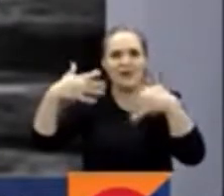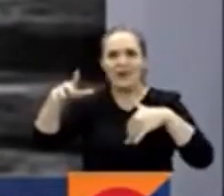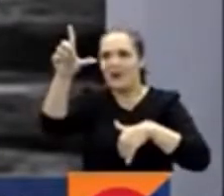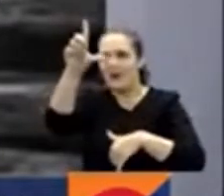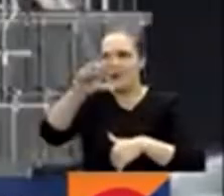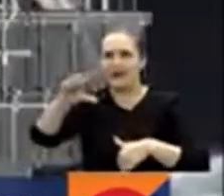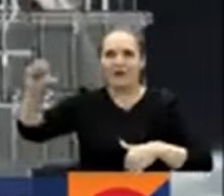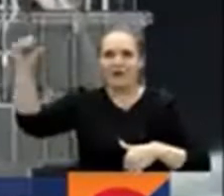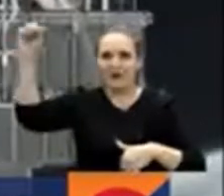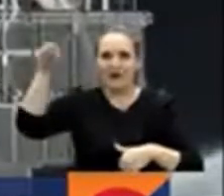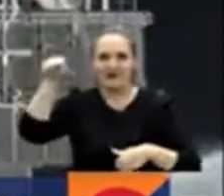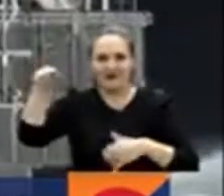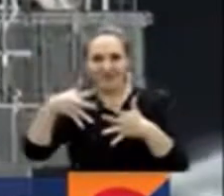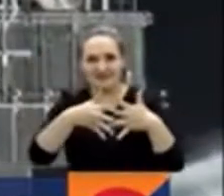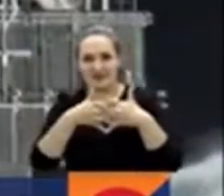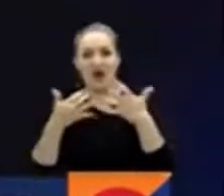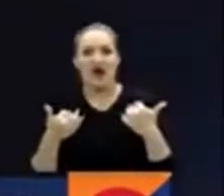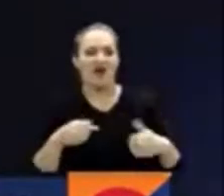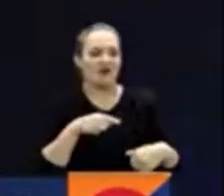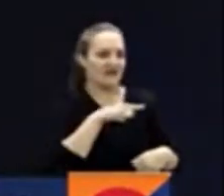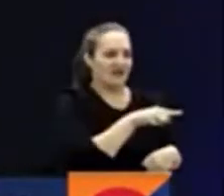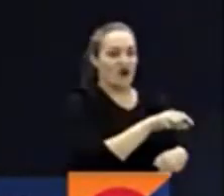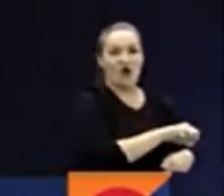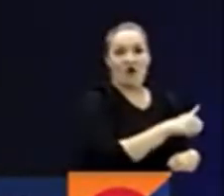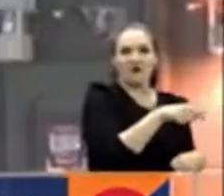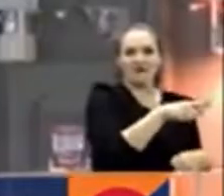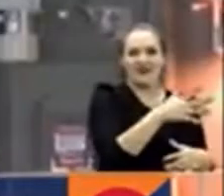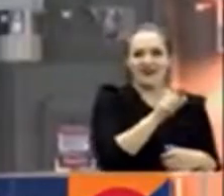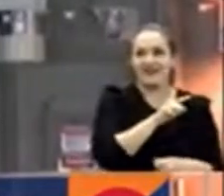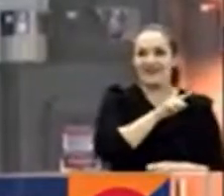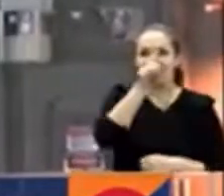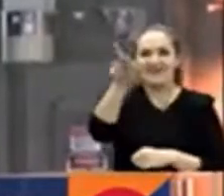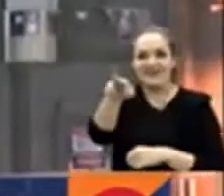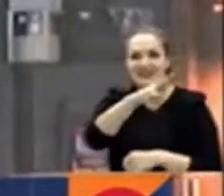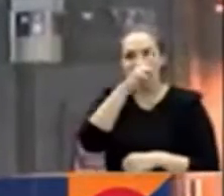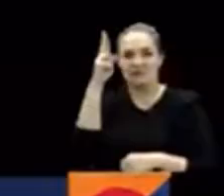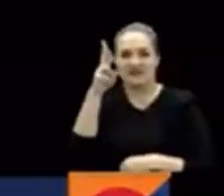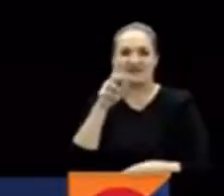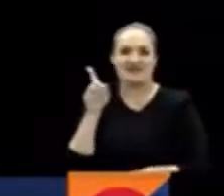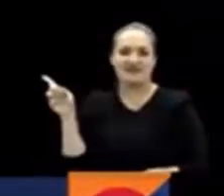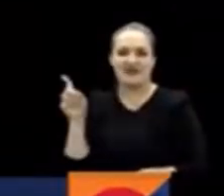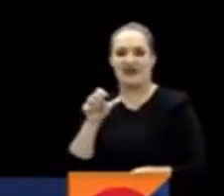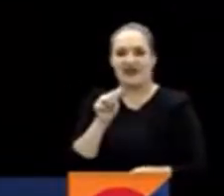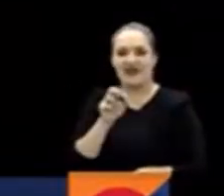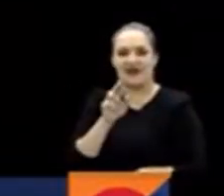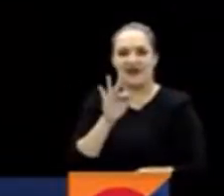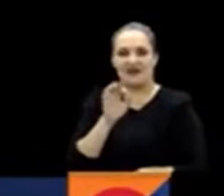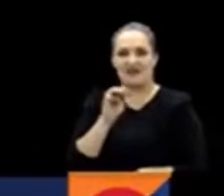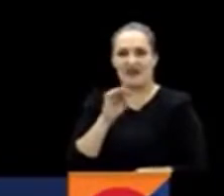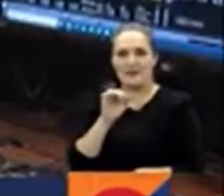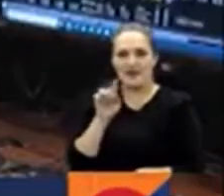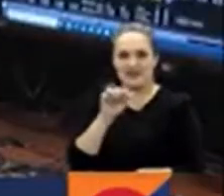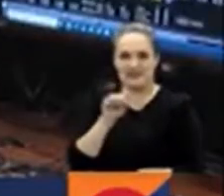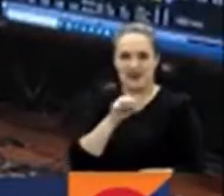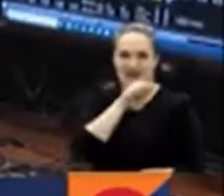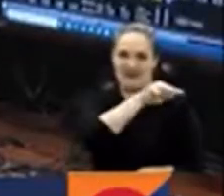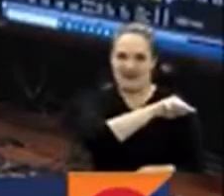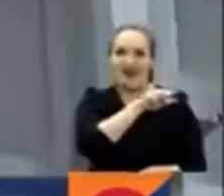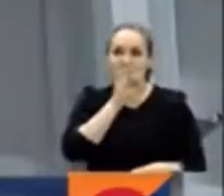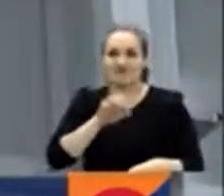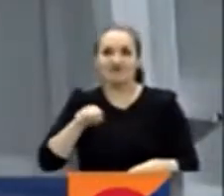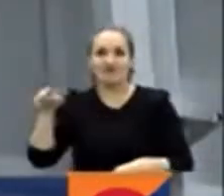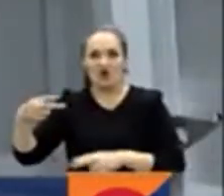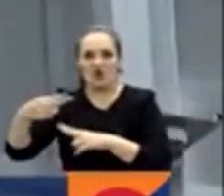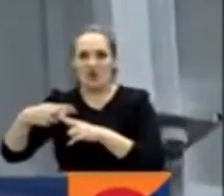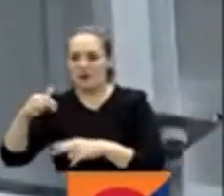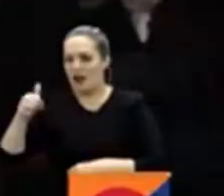tripulado de Estados Unidos, hoy es su hermana la que nos permitirá repetirlo. Artemisa, su gemela en la mitología griega y diosa lunar, da nombre a la